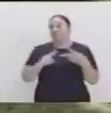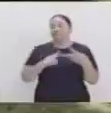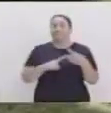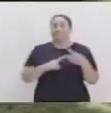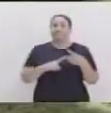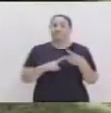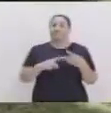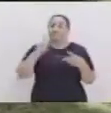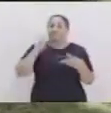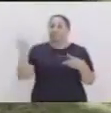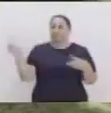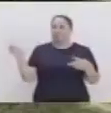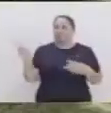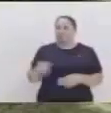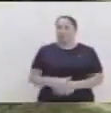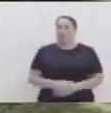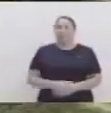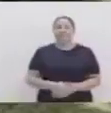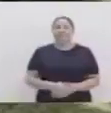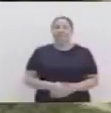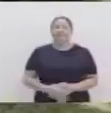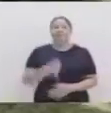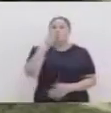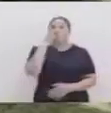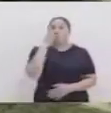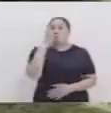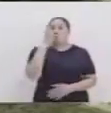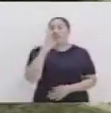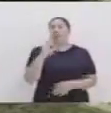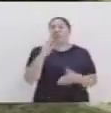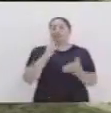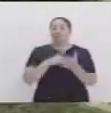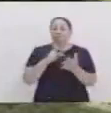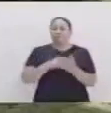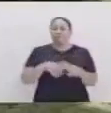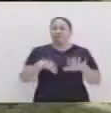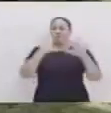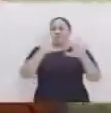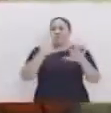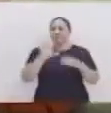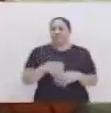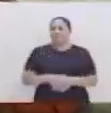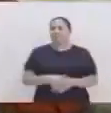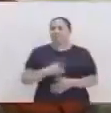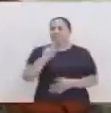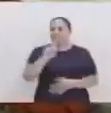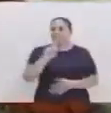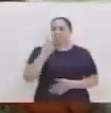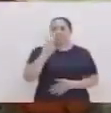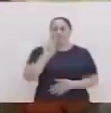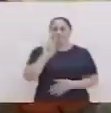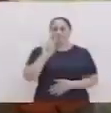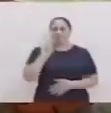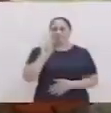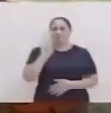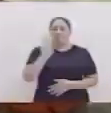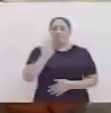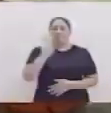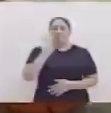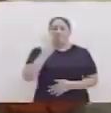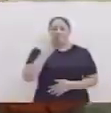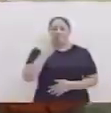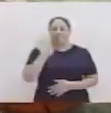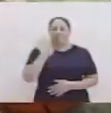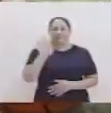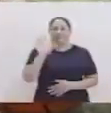Ahora voy a trabajar 4 series de 10 repeticiones. Entonces voy bajando. 1, 2,